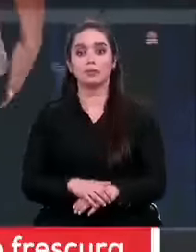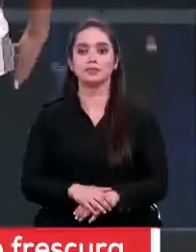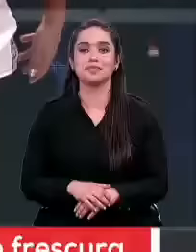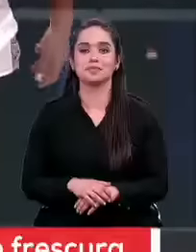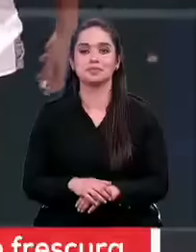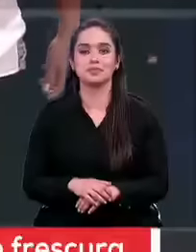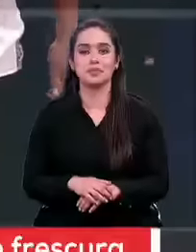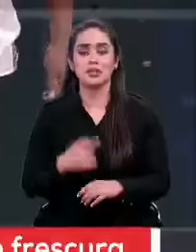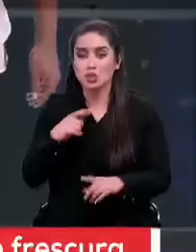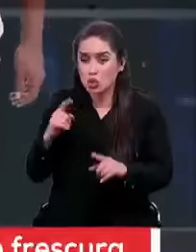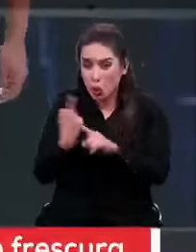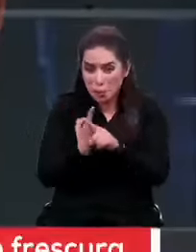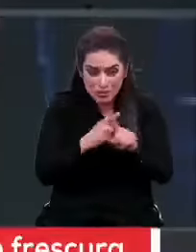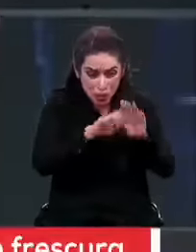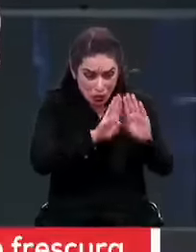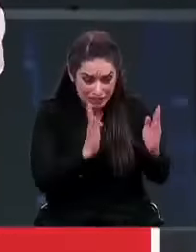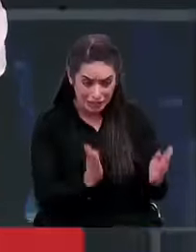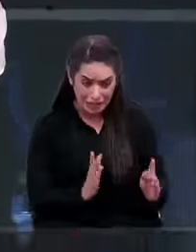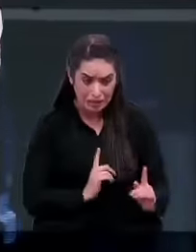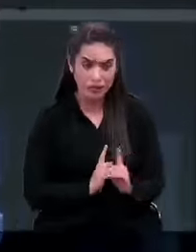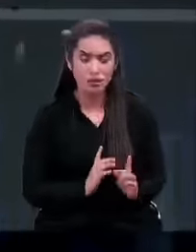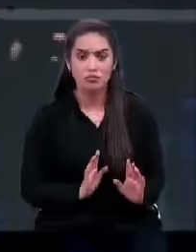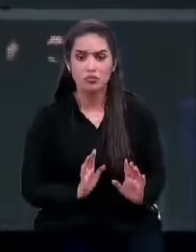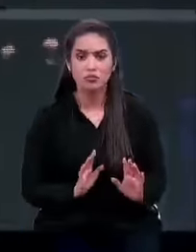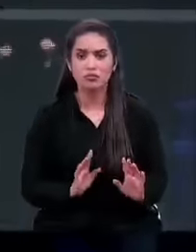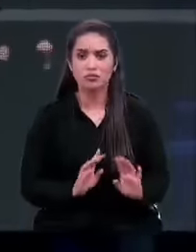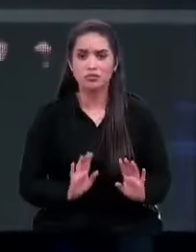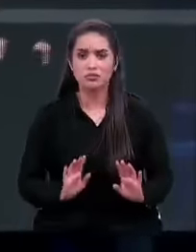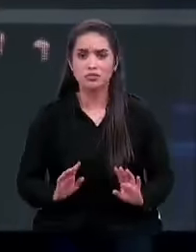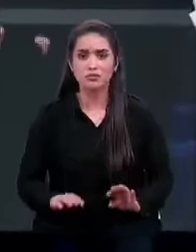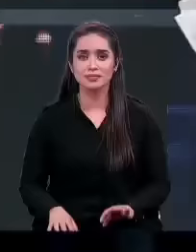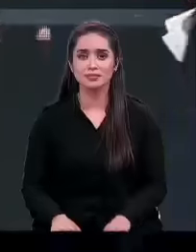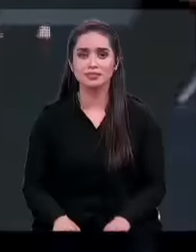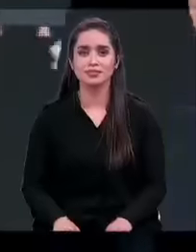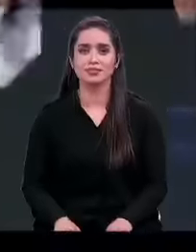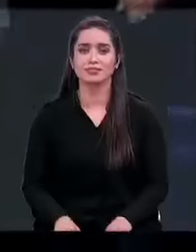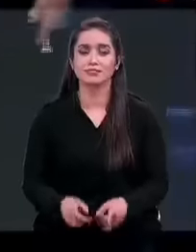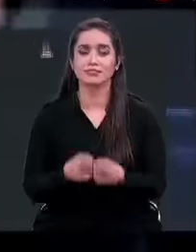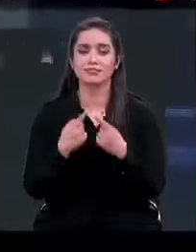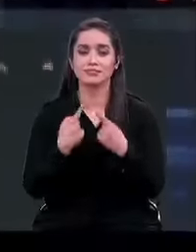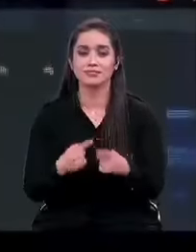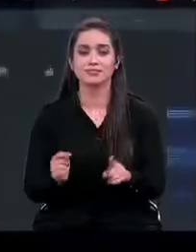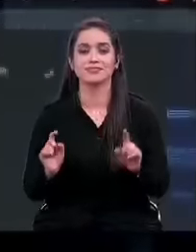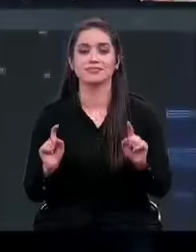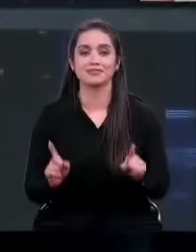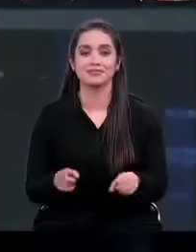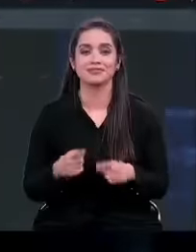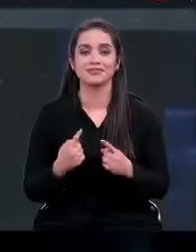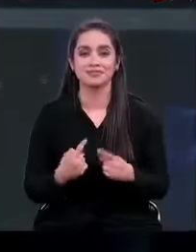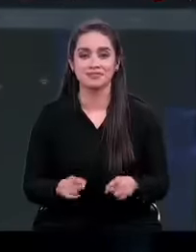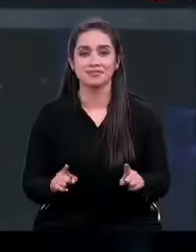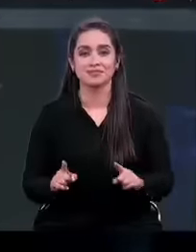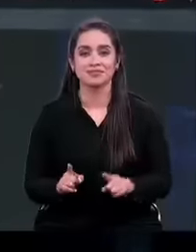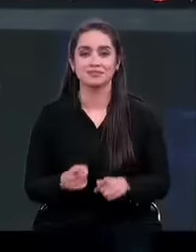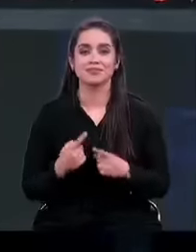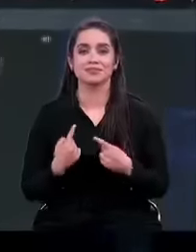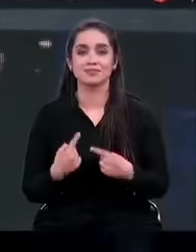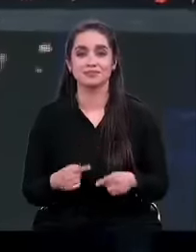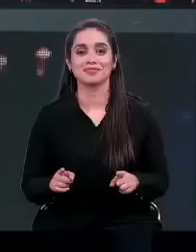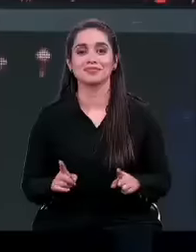¿Te estás hablando de eso? Puro chantaje. Siempre es a tu manera. Yo te quiero cuando quieras. Puro